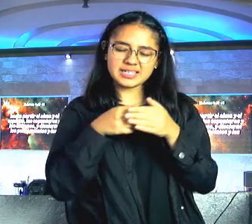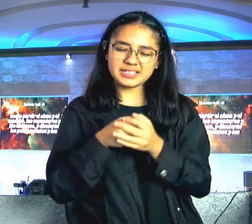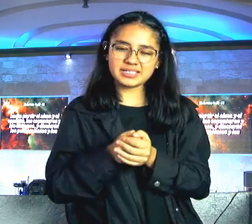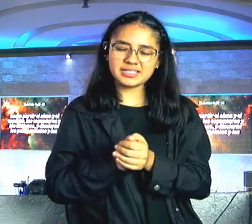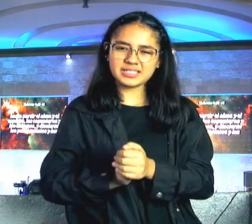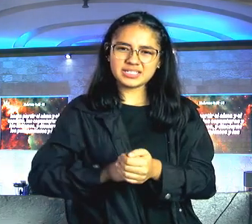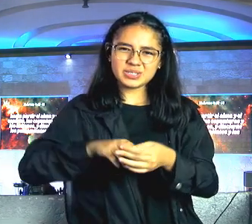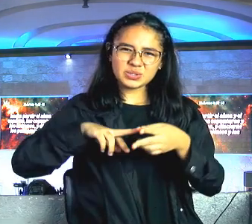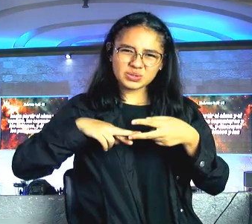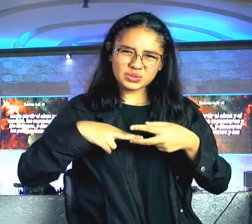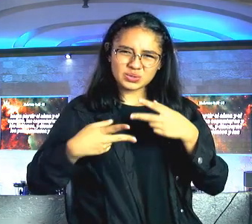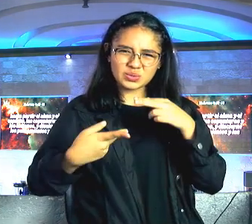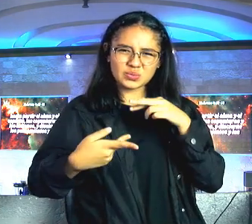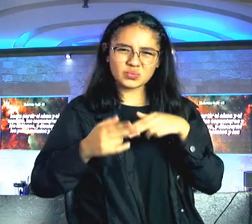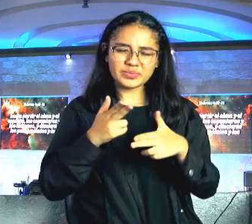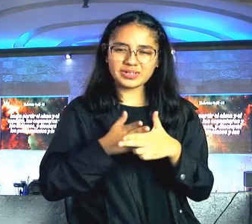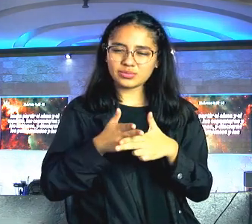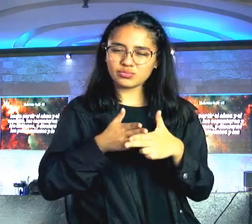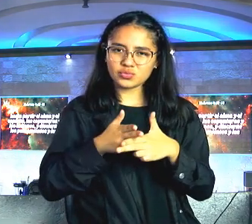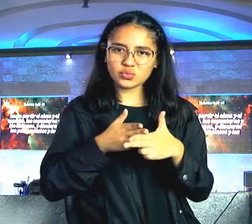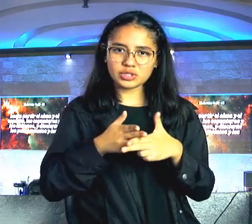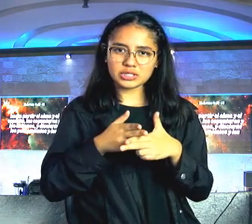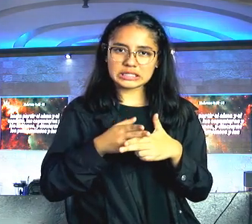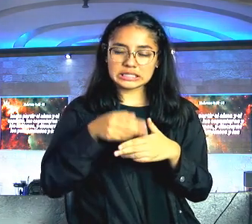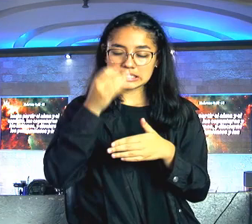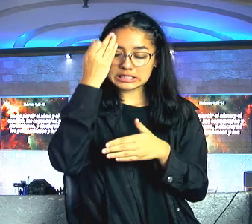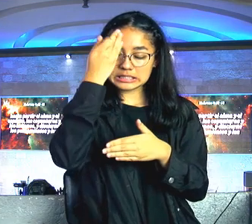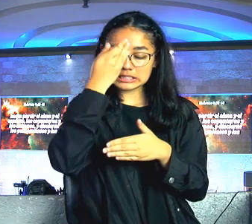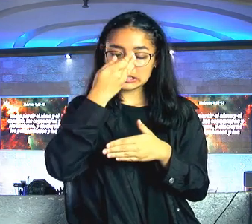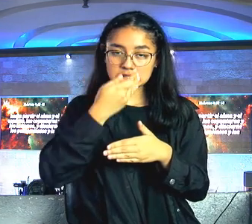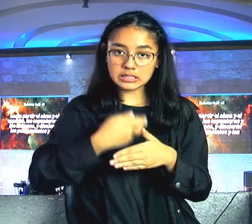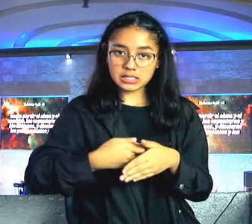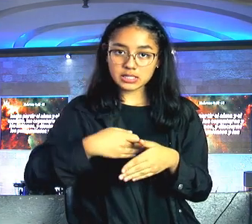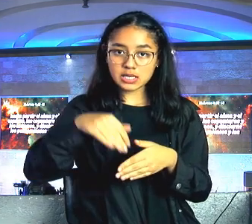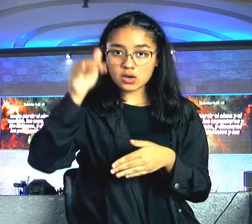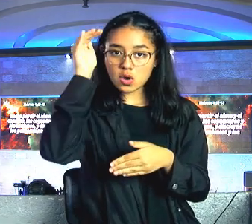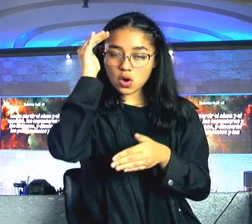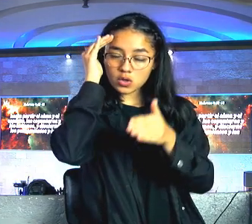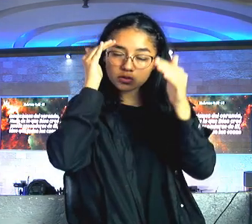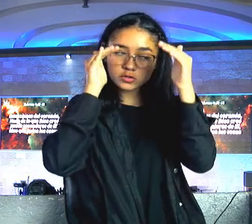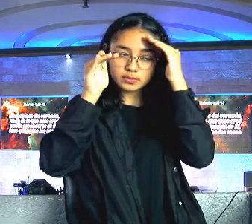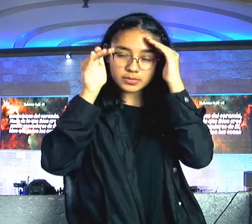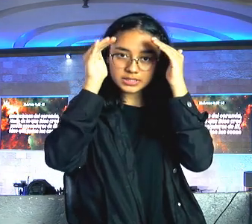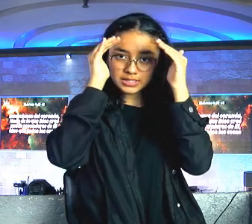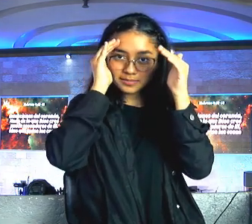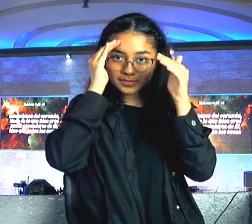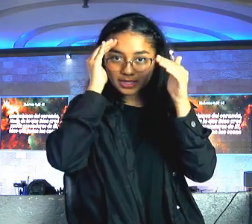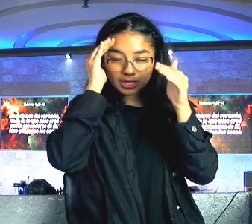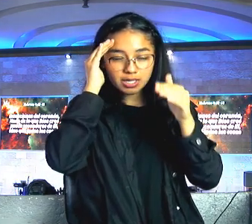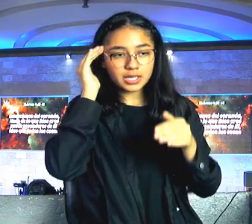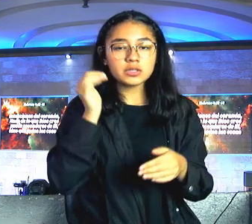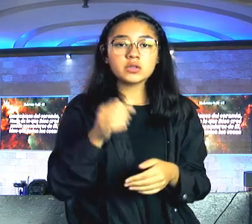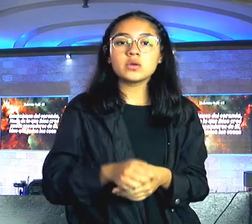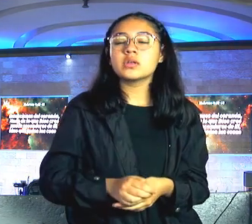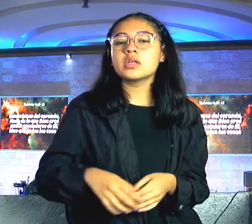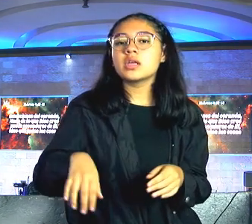tuétanos, y discierne los pensamientos y las intenciones del corazón.